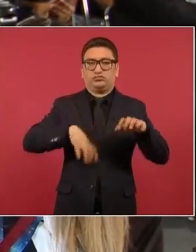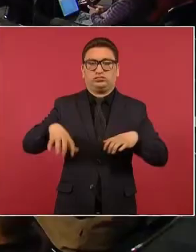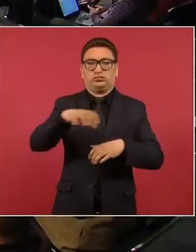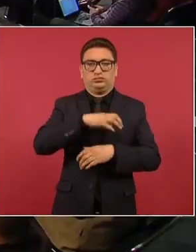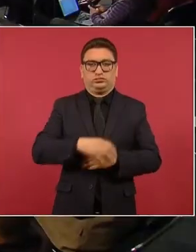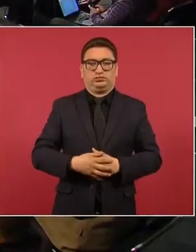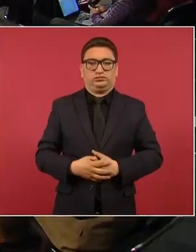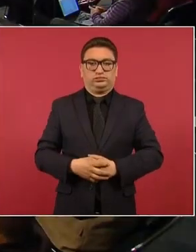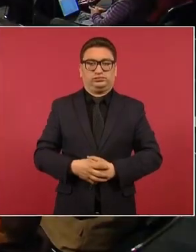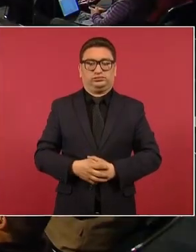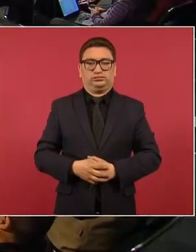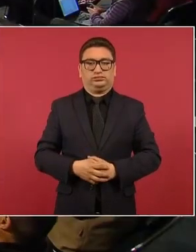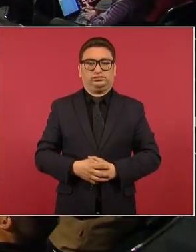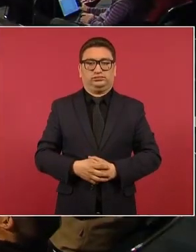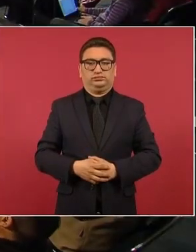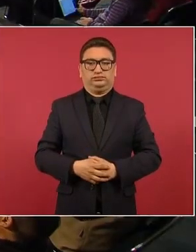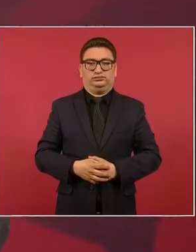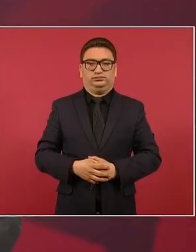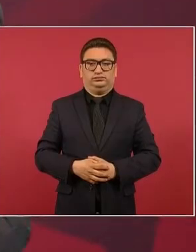entidades? Bueno,